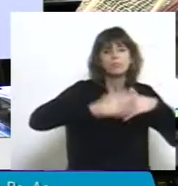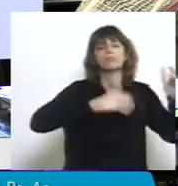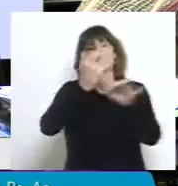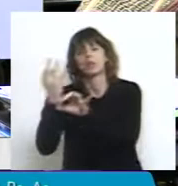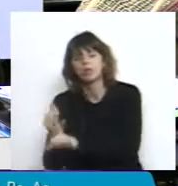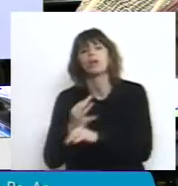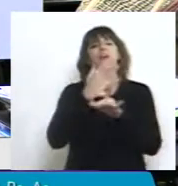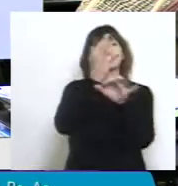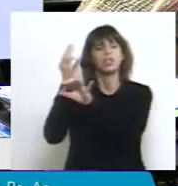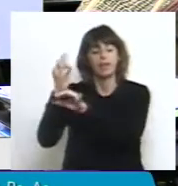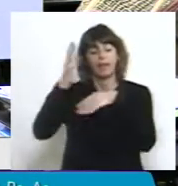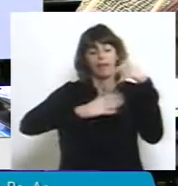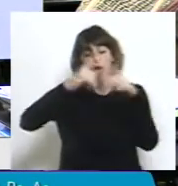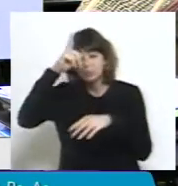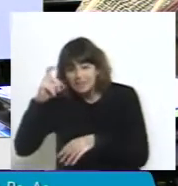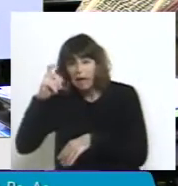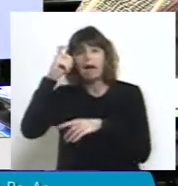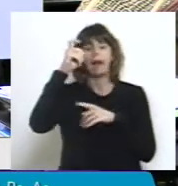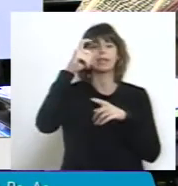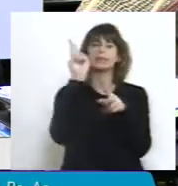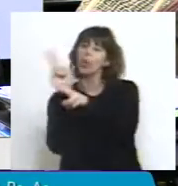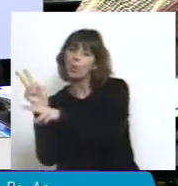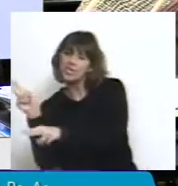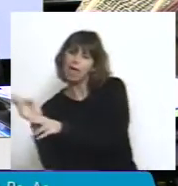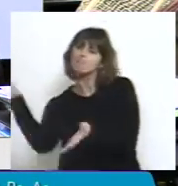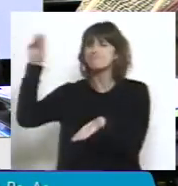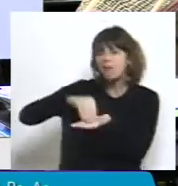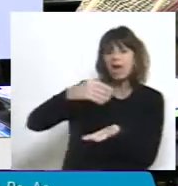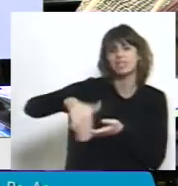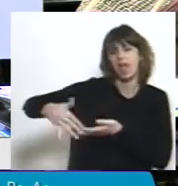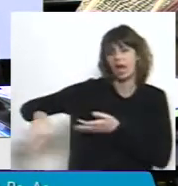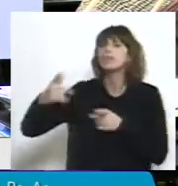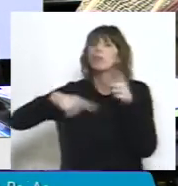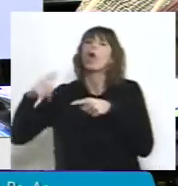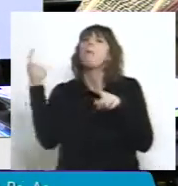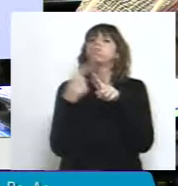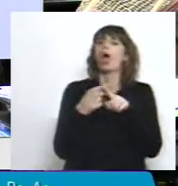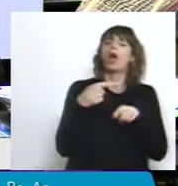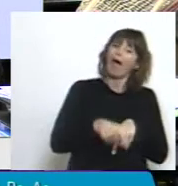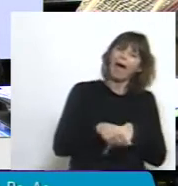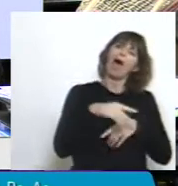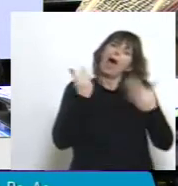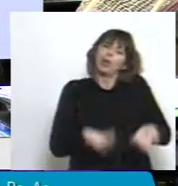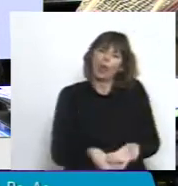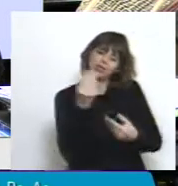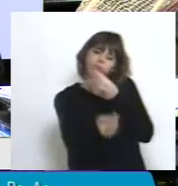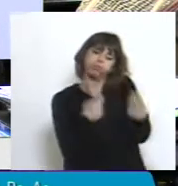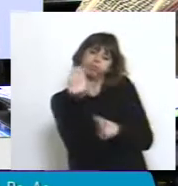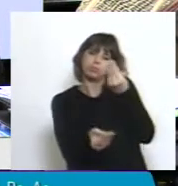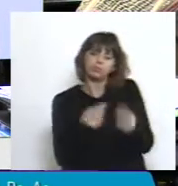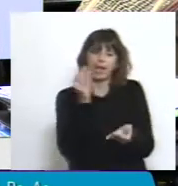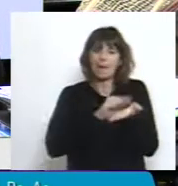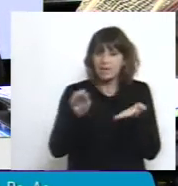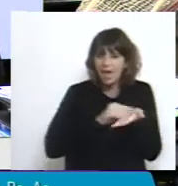más seguridad en las calles. Pero no es real que la Administración Central ha modificado sustancialmente su partida presupuestaria y